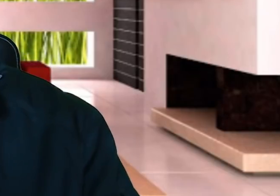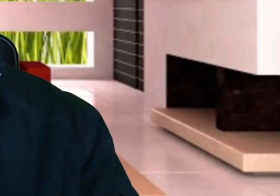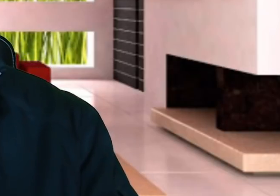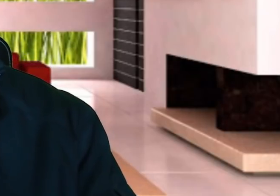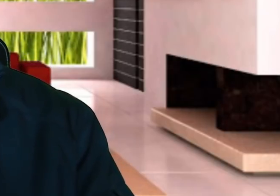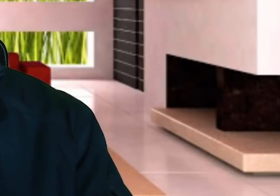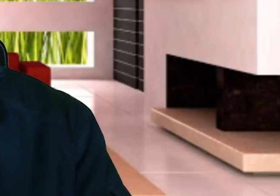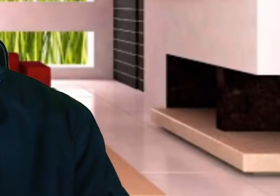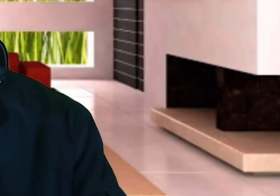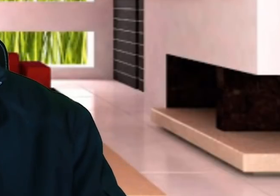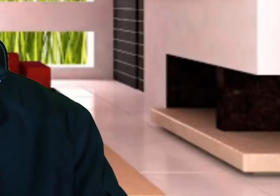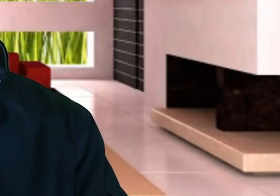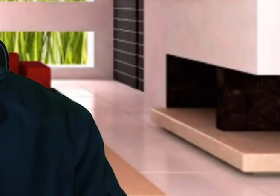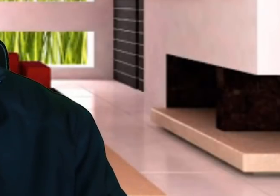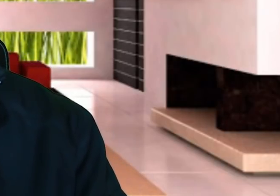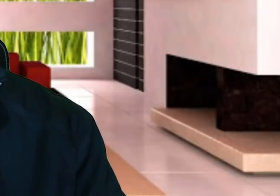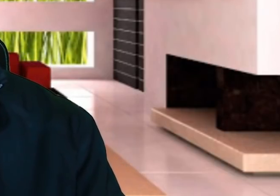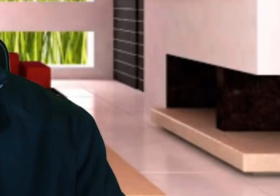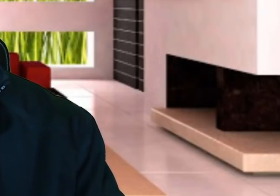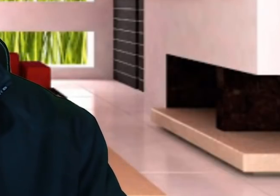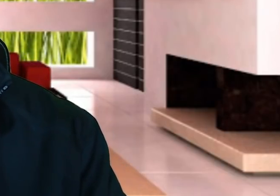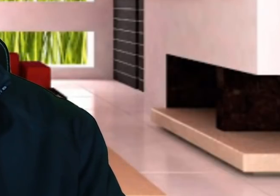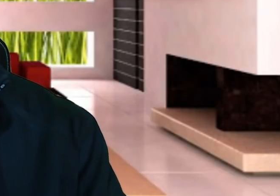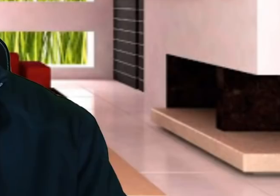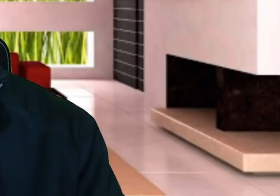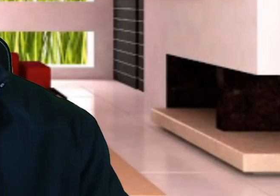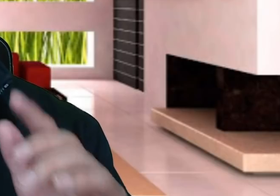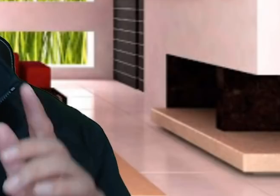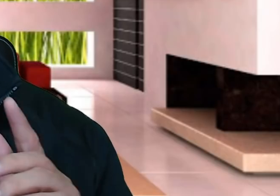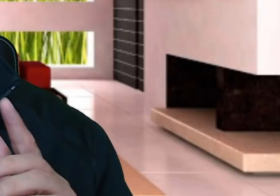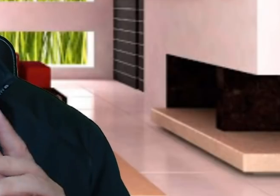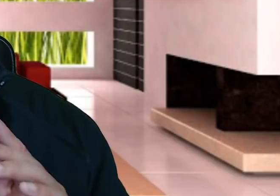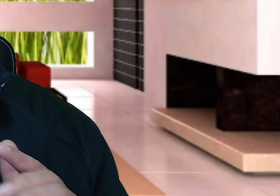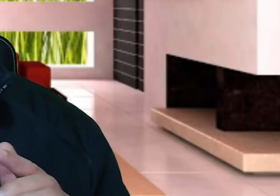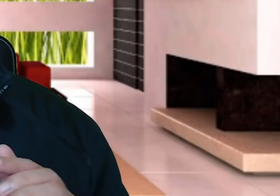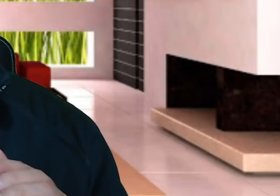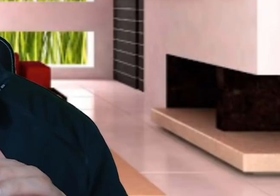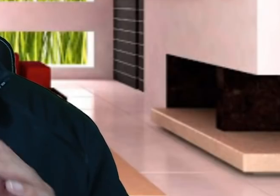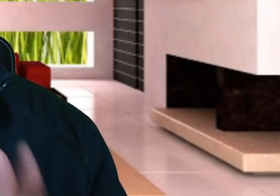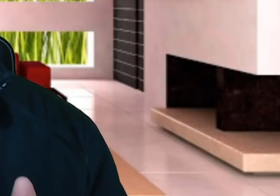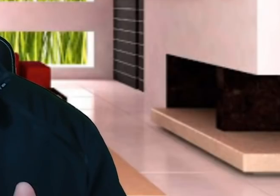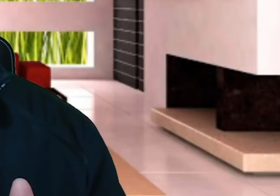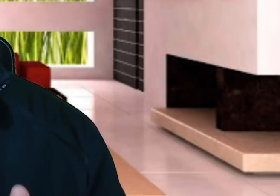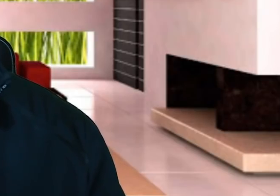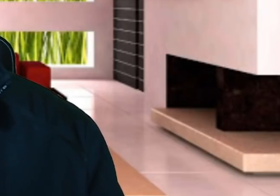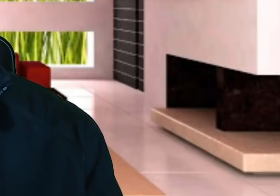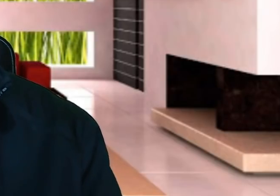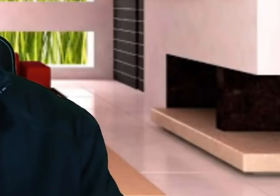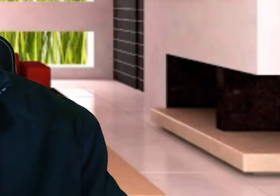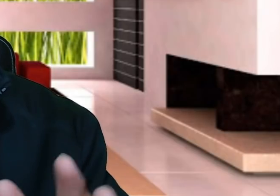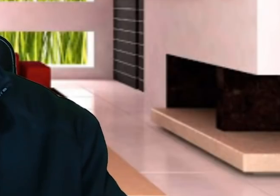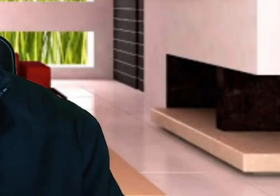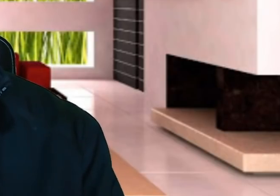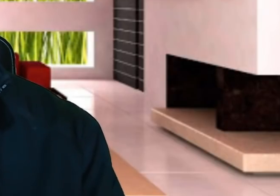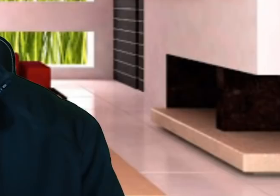Amigos y amigas, como ustedes ya saben, hay un plantón en el Zócalo de empresarios ardidos que no se resignan al que